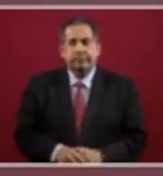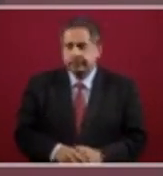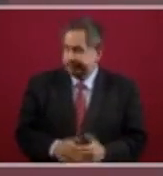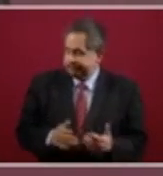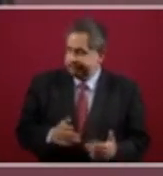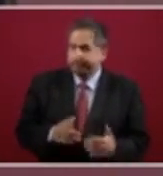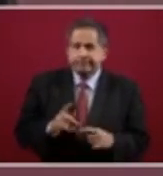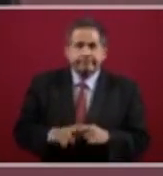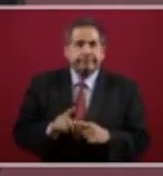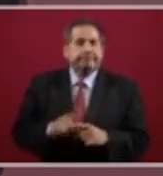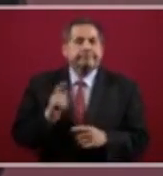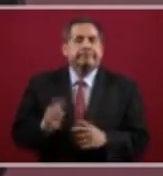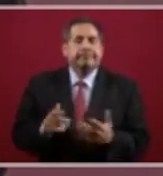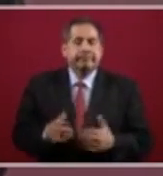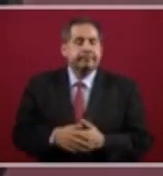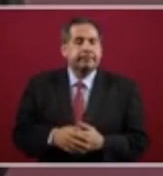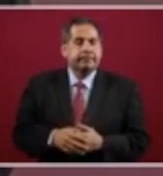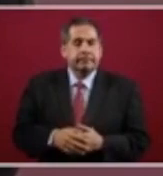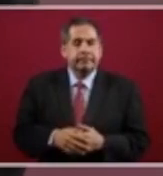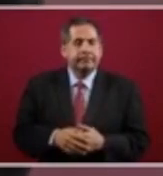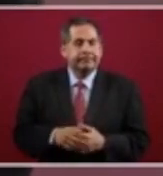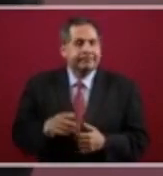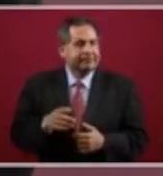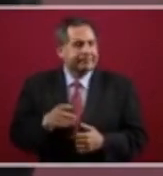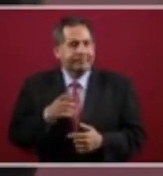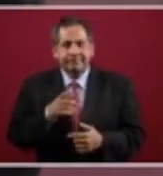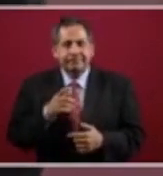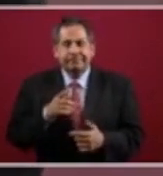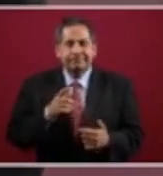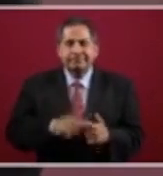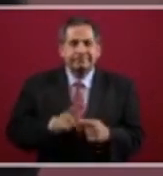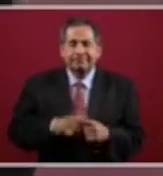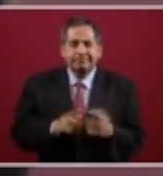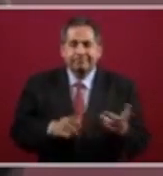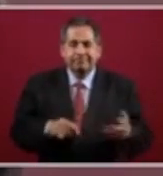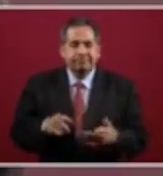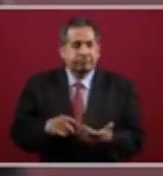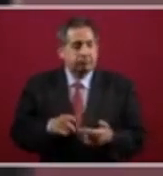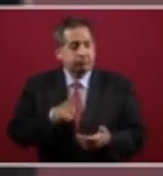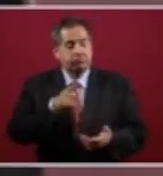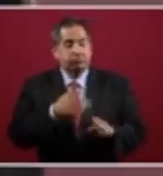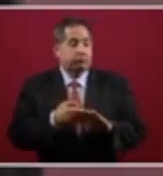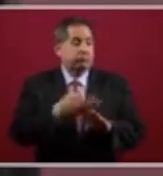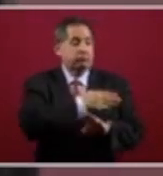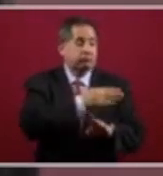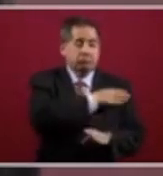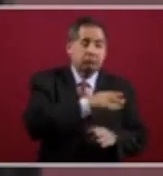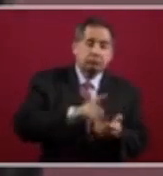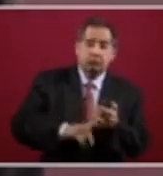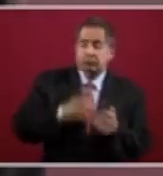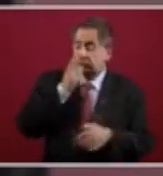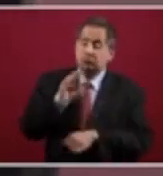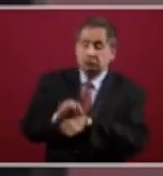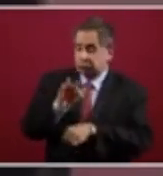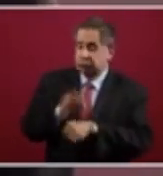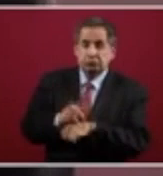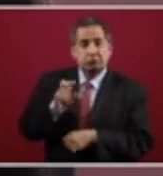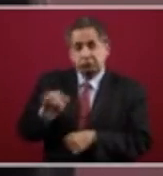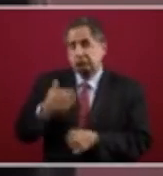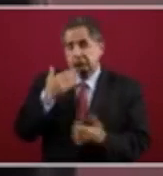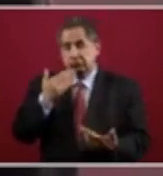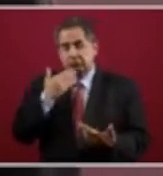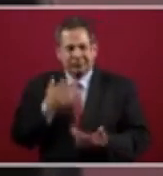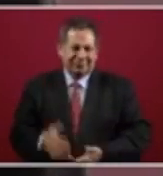¿quién es el que se atreve a defender el llamado